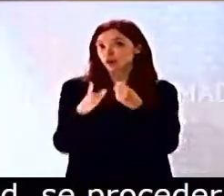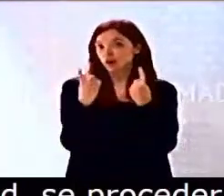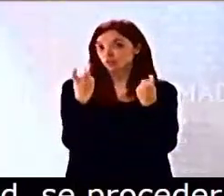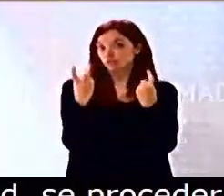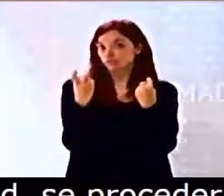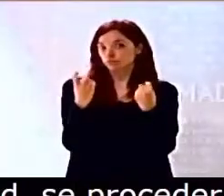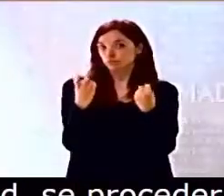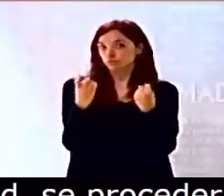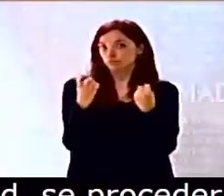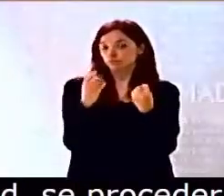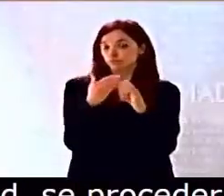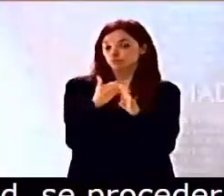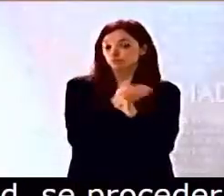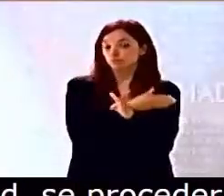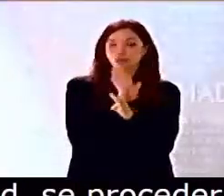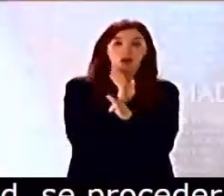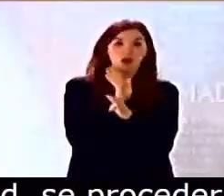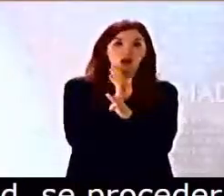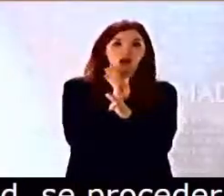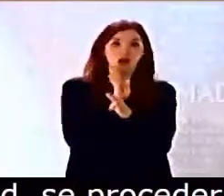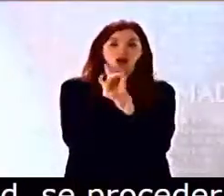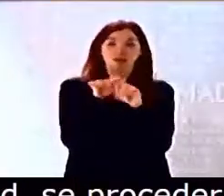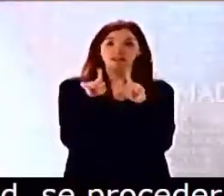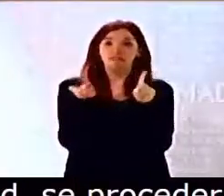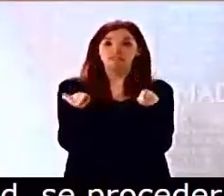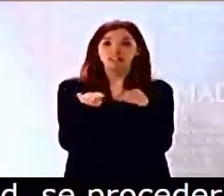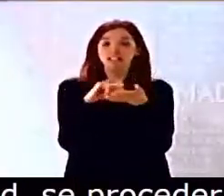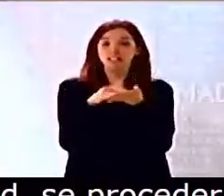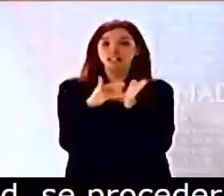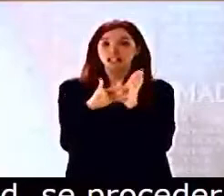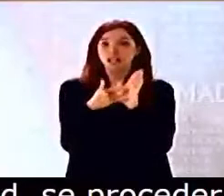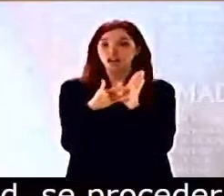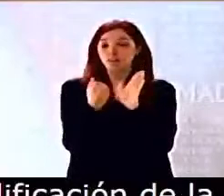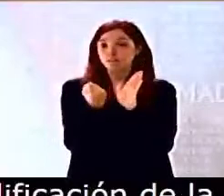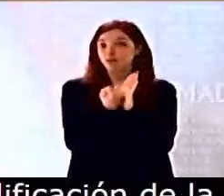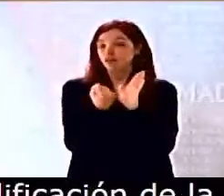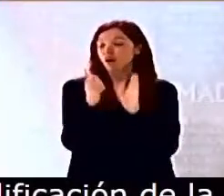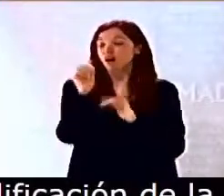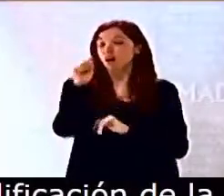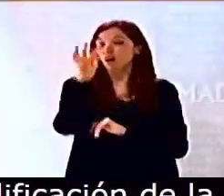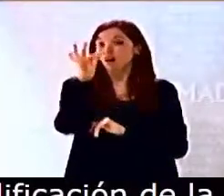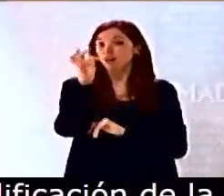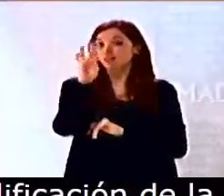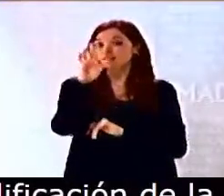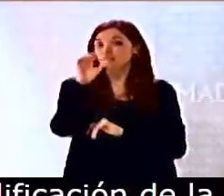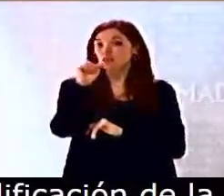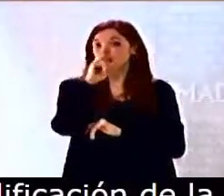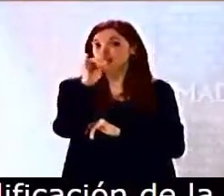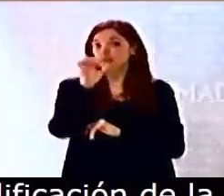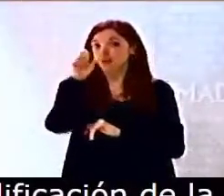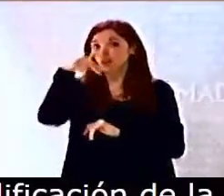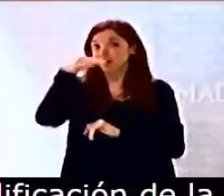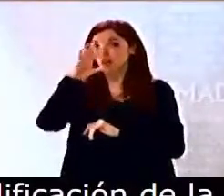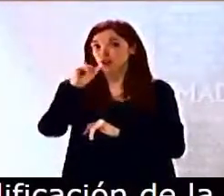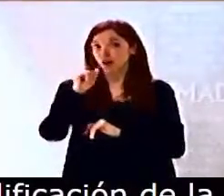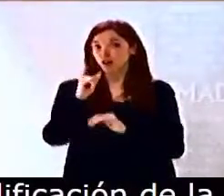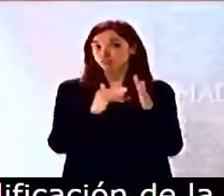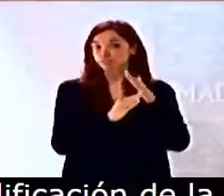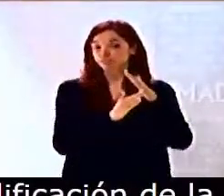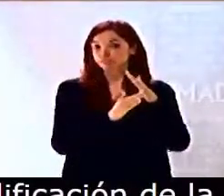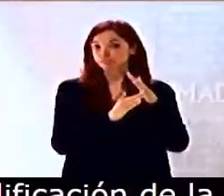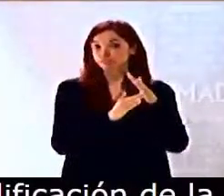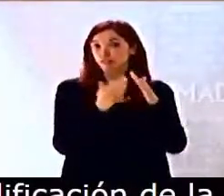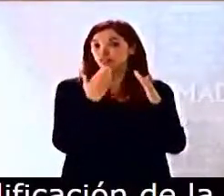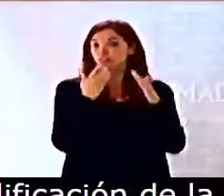la modificación de la ficha técnica de la vacuna de AstraZeneca no se han podido vacunar y tienen menos